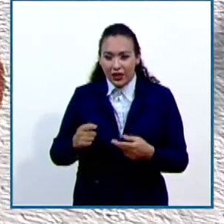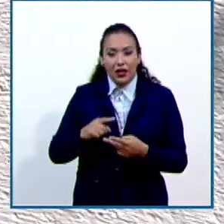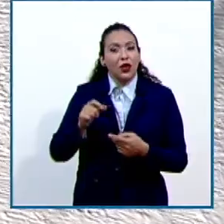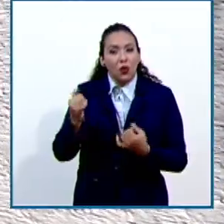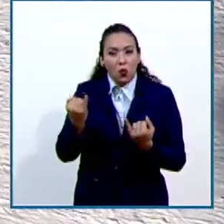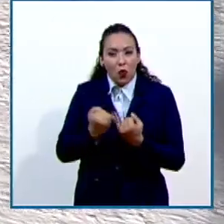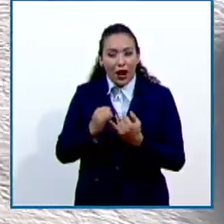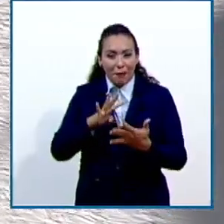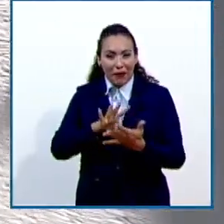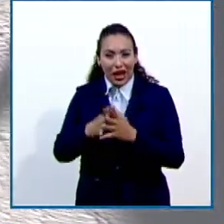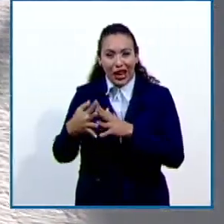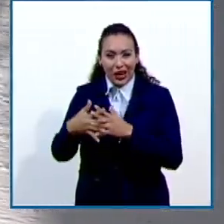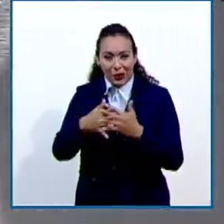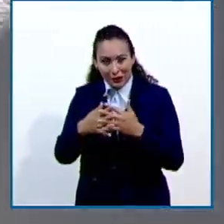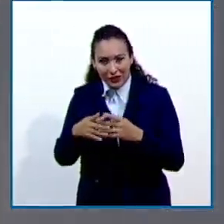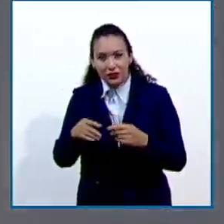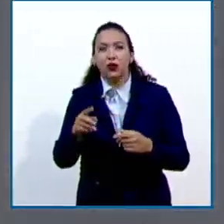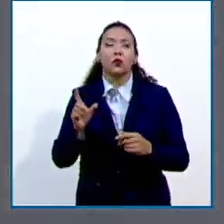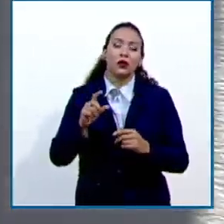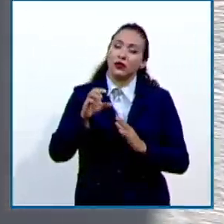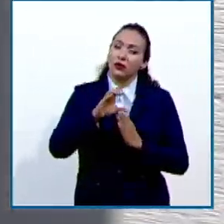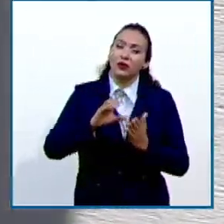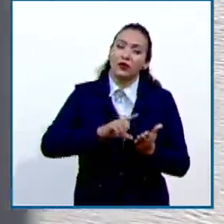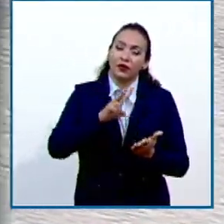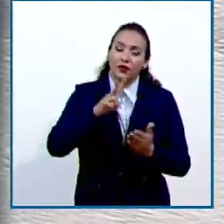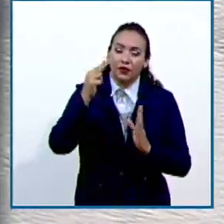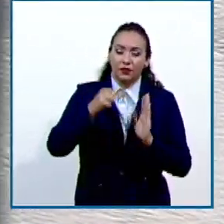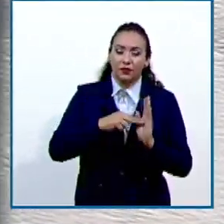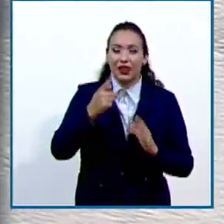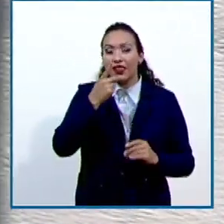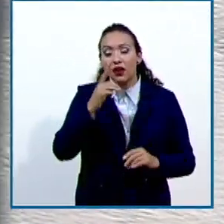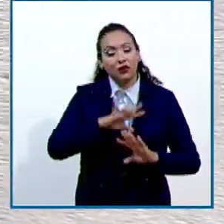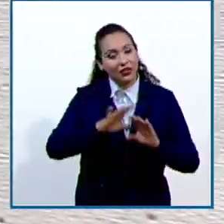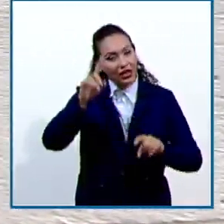que la reforma constitucional de 2008 pretendió erradicar.